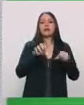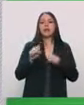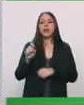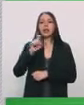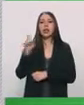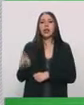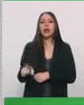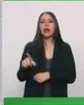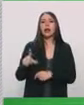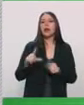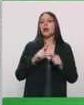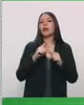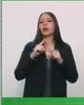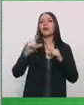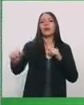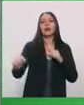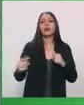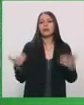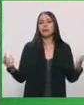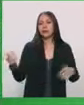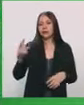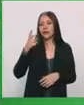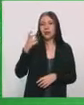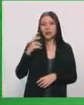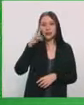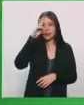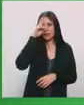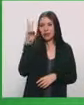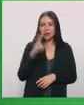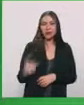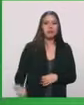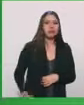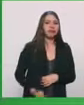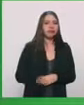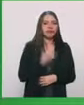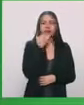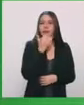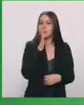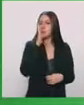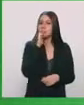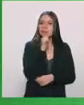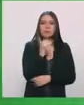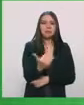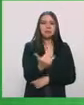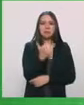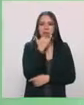retiraron. Un error verdaderamente imperdonable, porque una regla